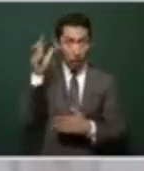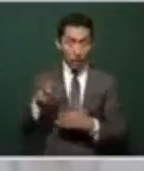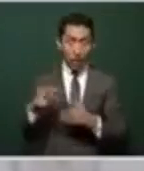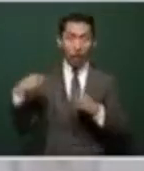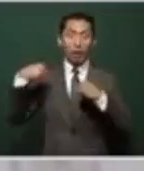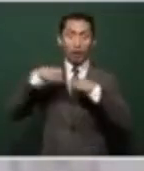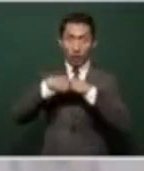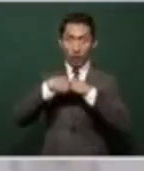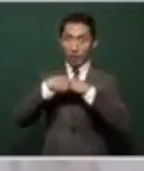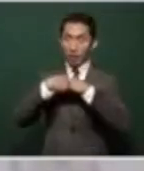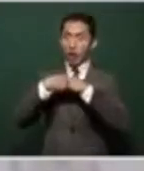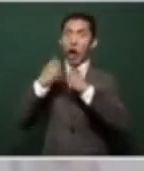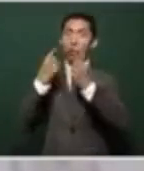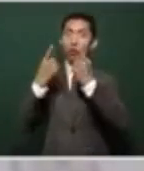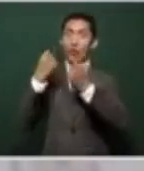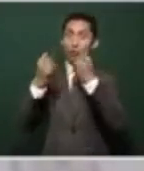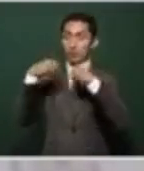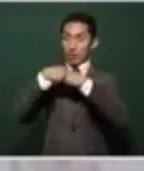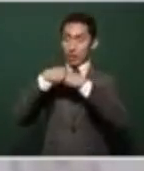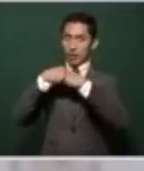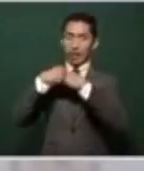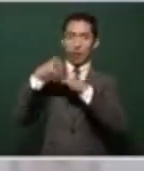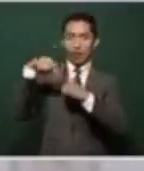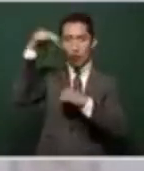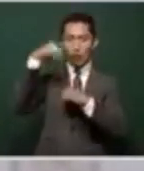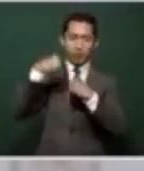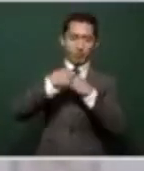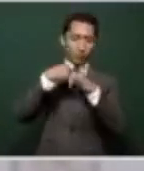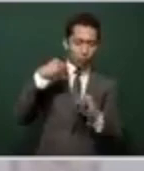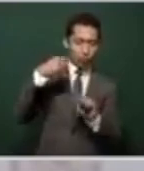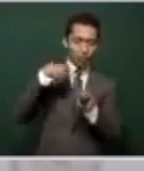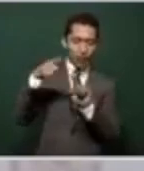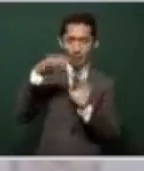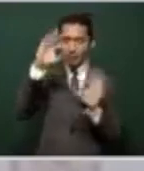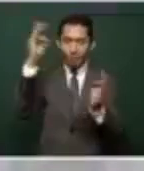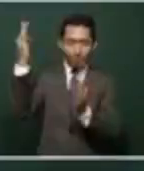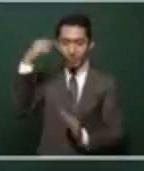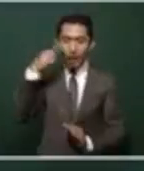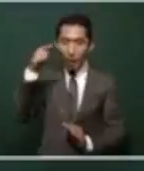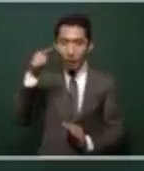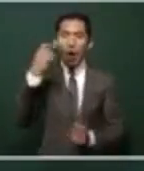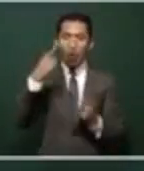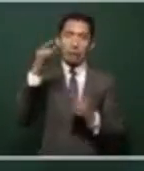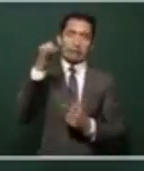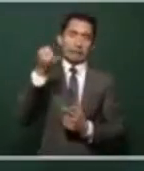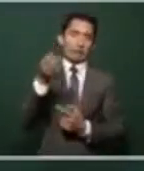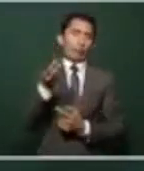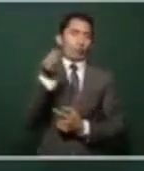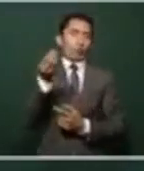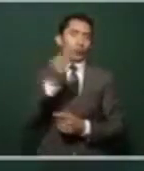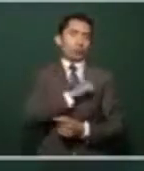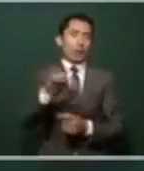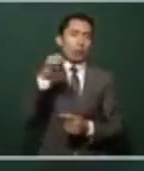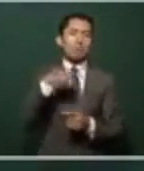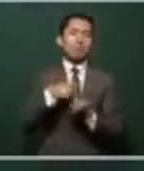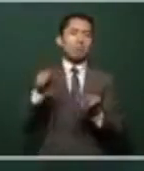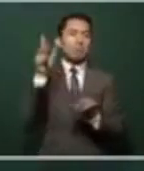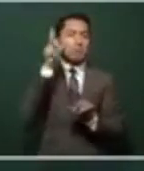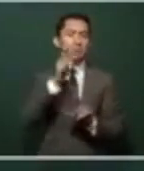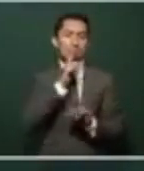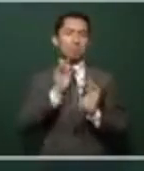índice alto de homicidios. Entonces, ese es un punto de vista. Y,